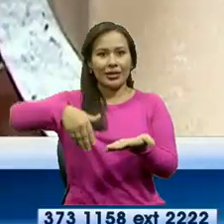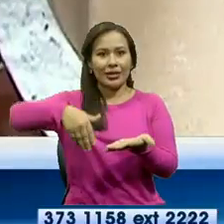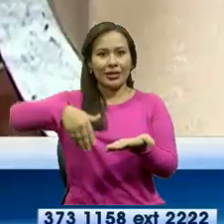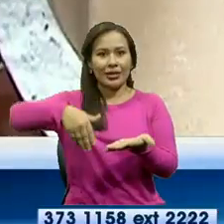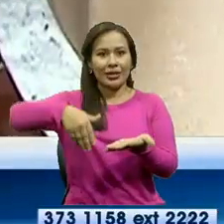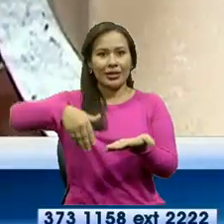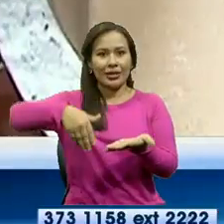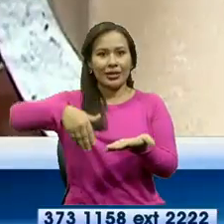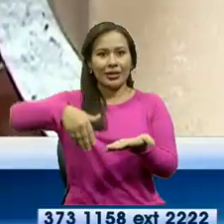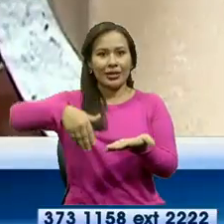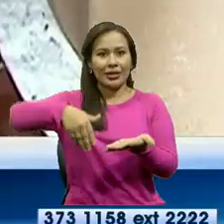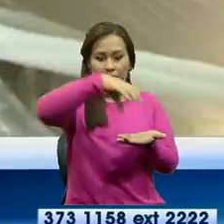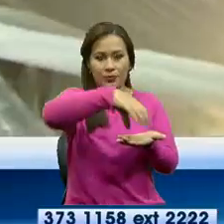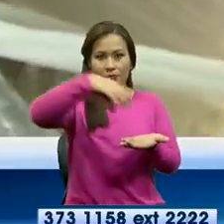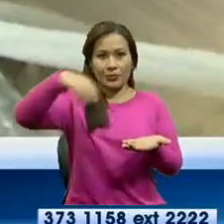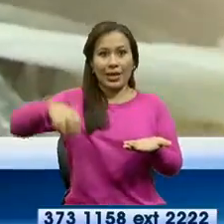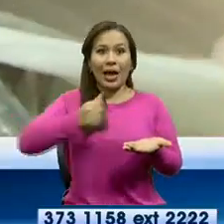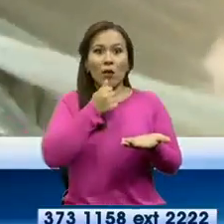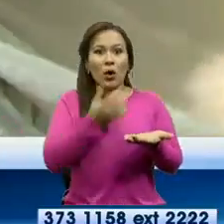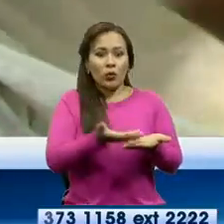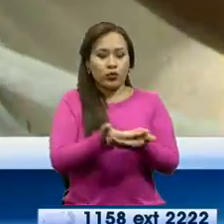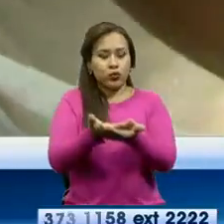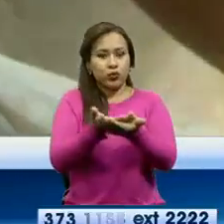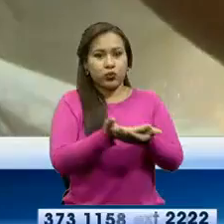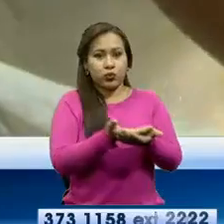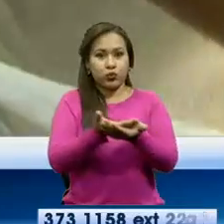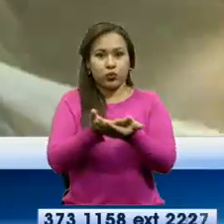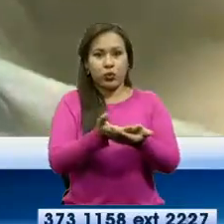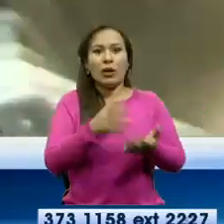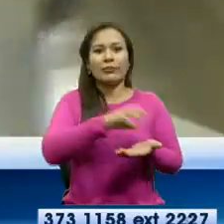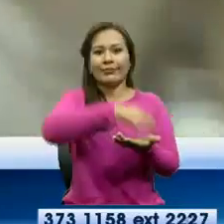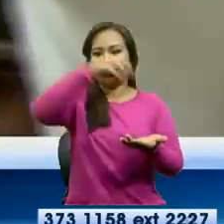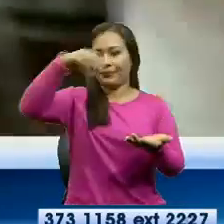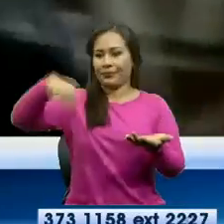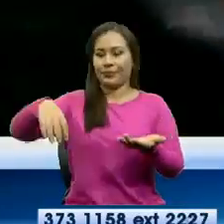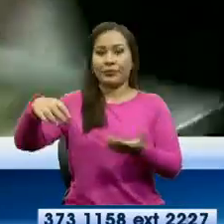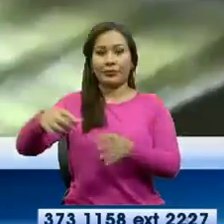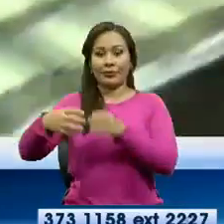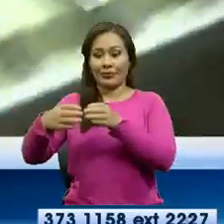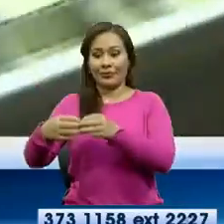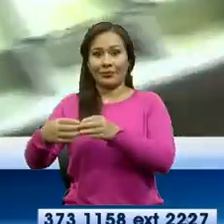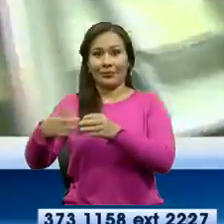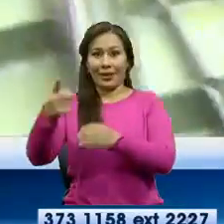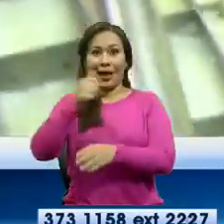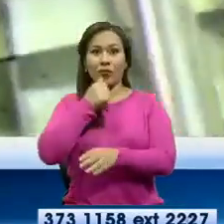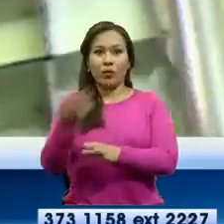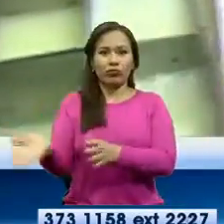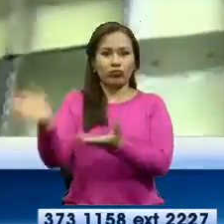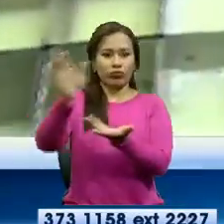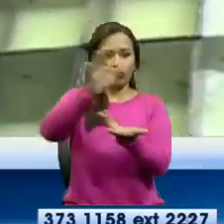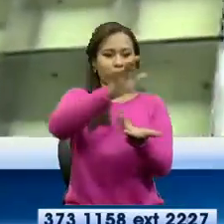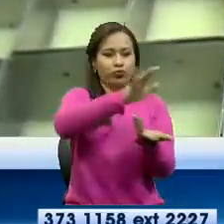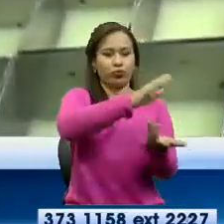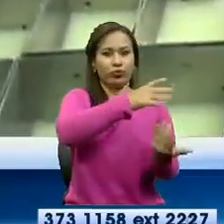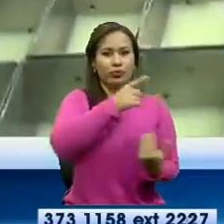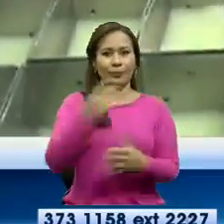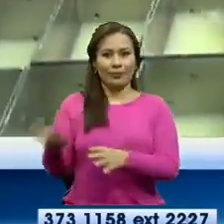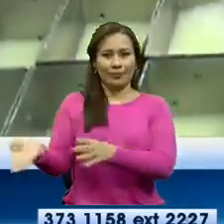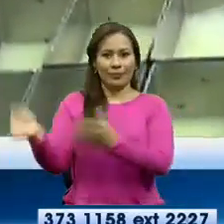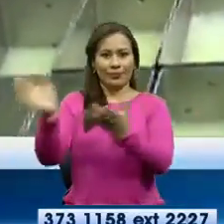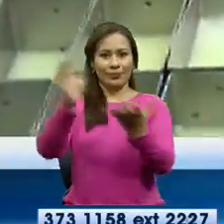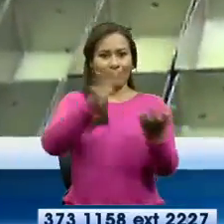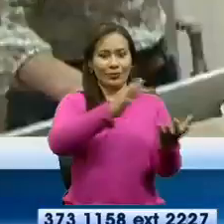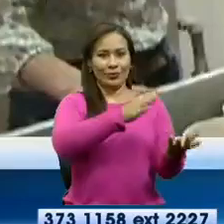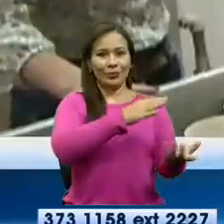el suero. Una vez que desueramos, subimos la pasta, lo que nos queda, lo sólido, acá la parte de los moldes, ¿no? Esta parte le